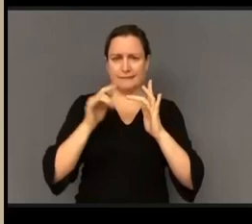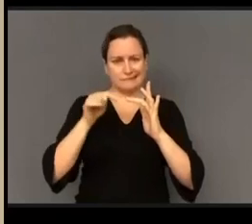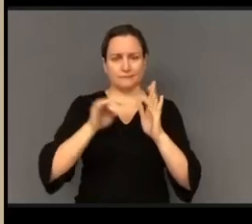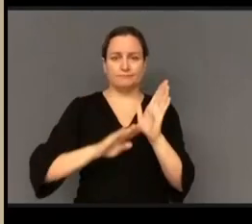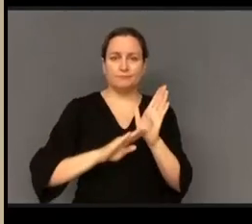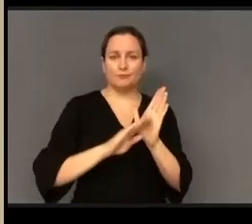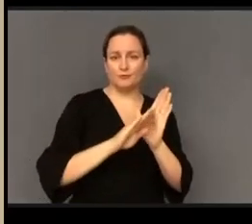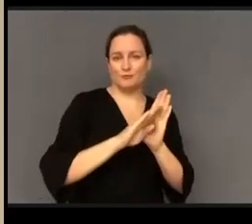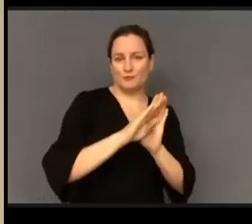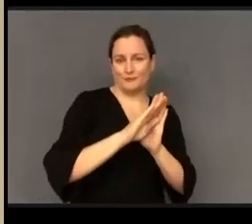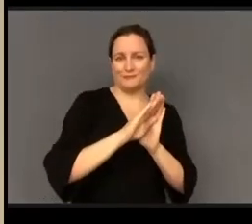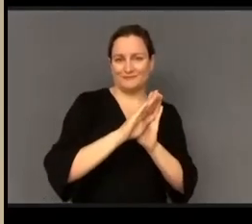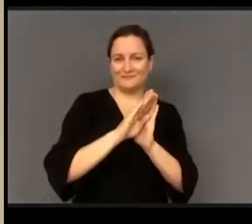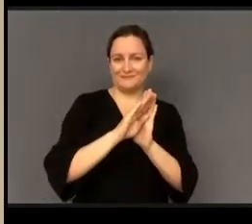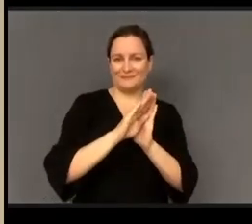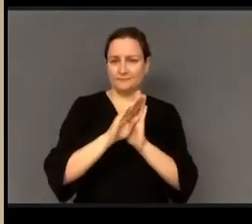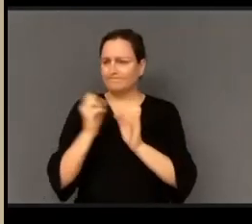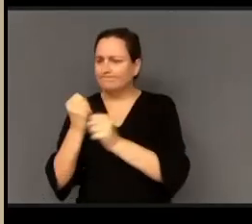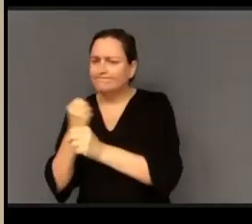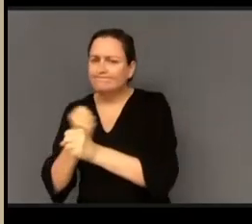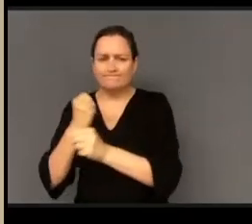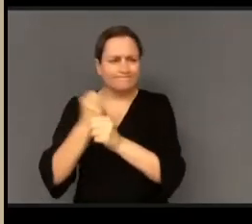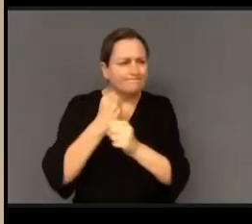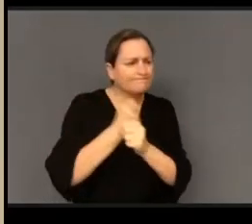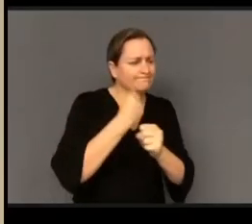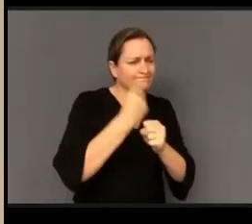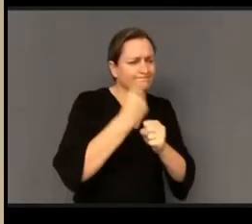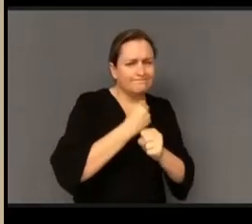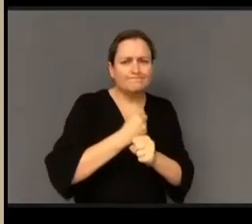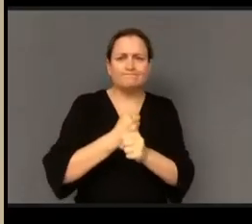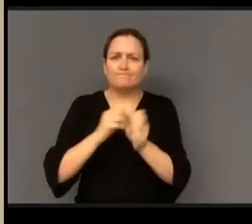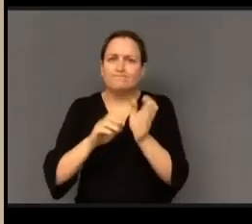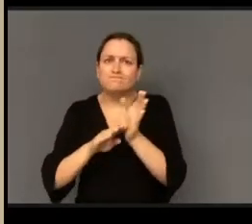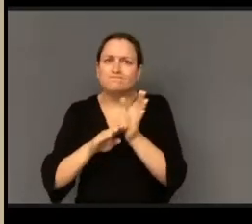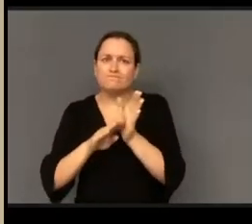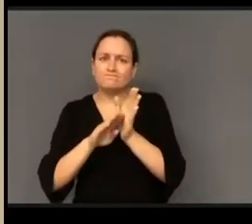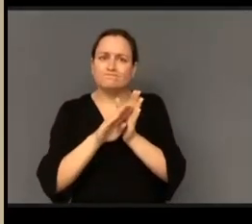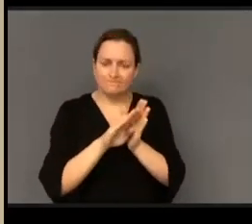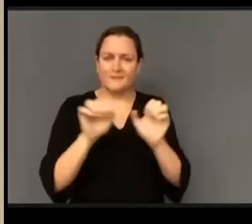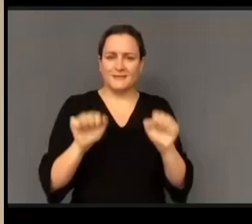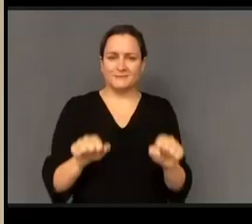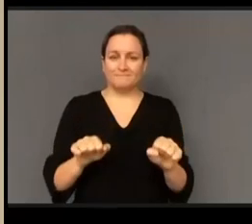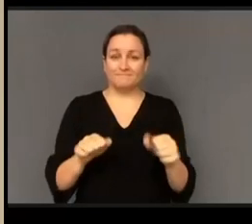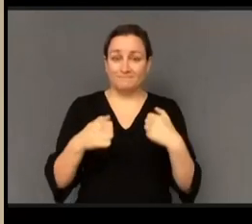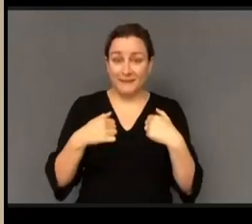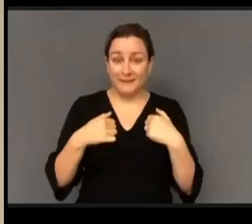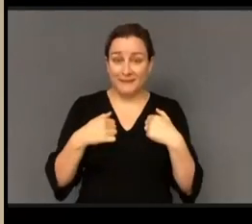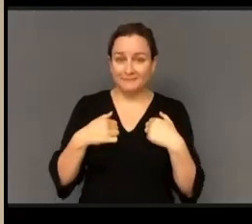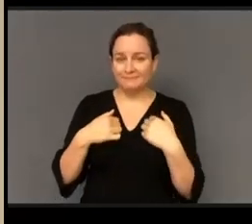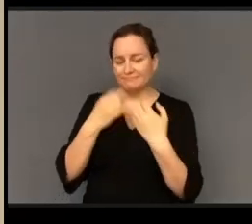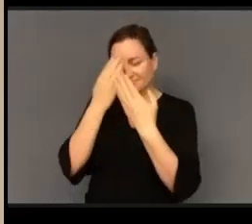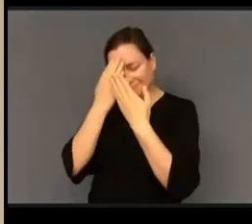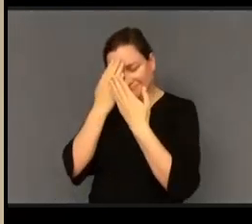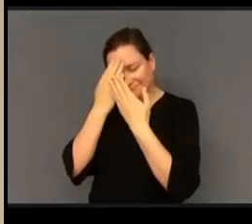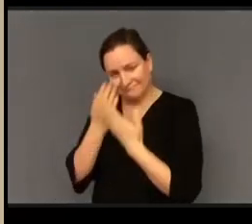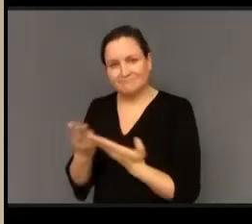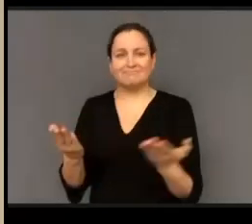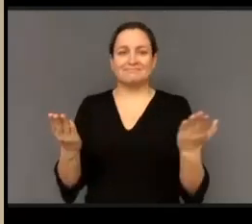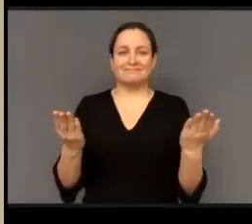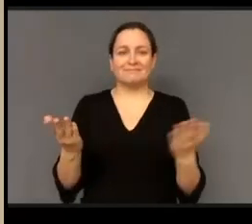sus esfuerzos para conseguir este objetivo. De verdad, se los agradezco.